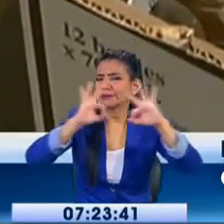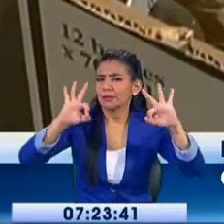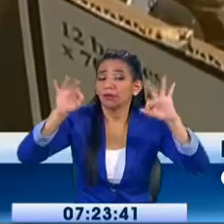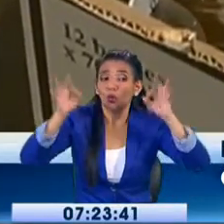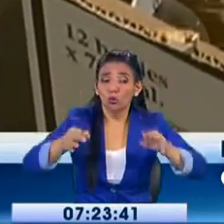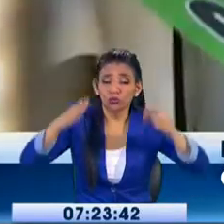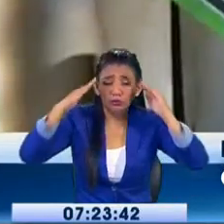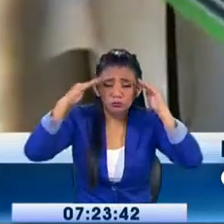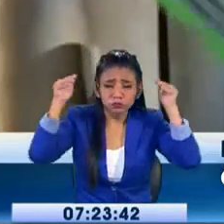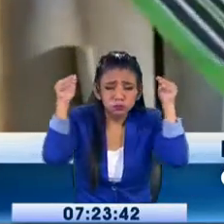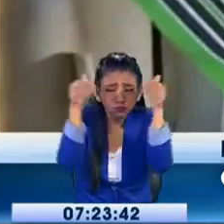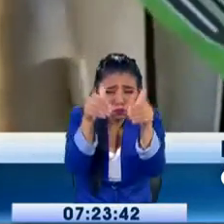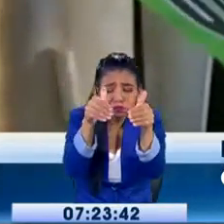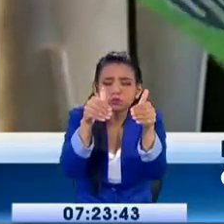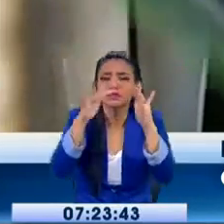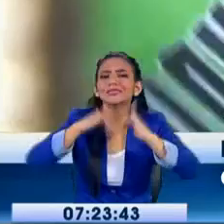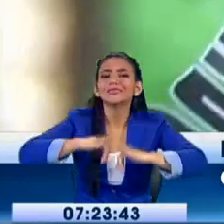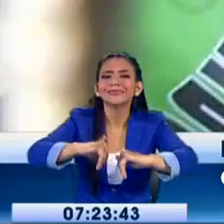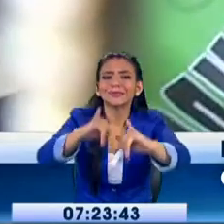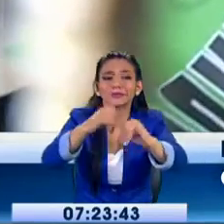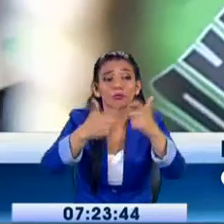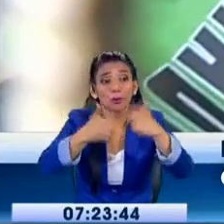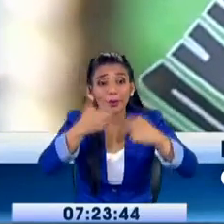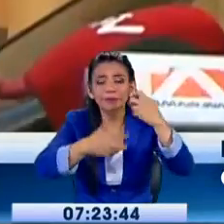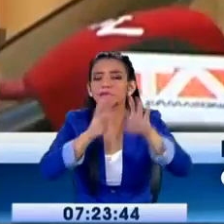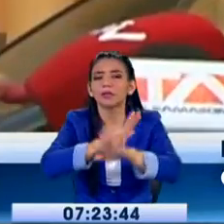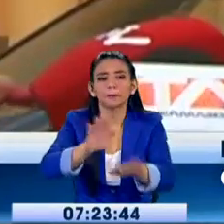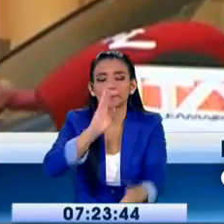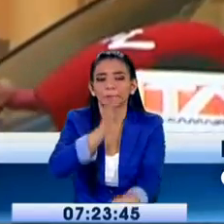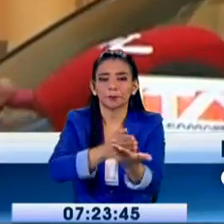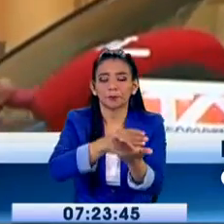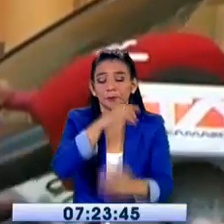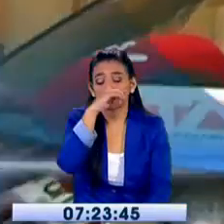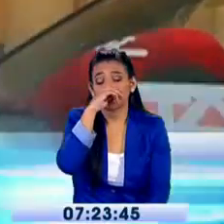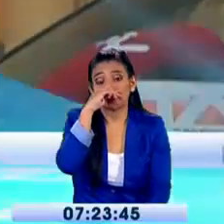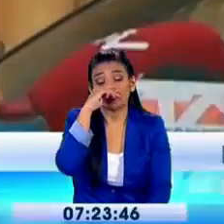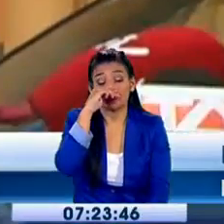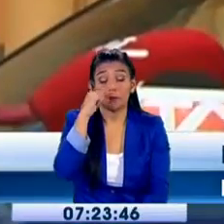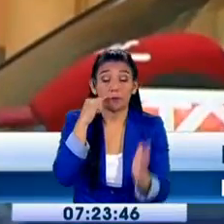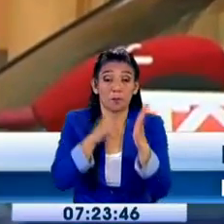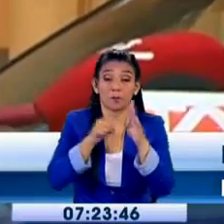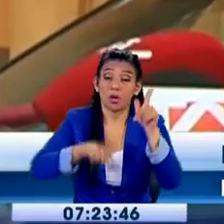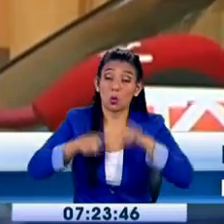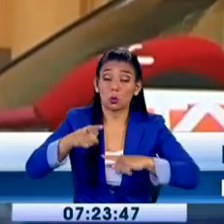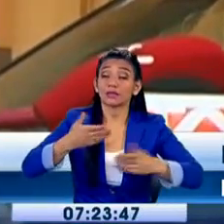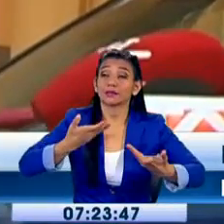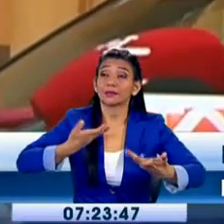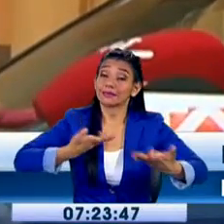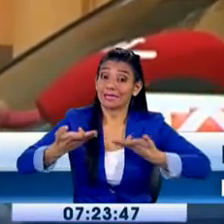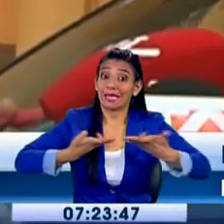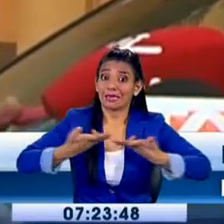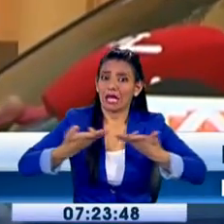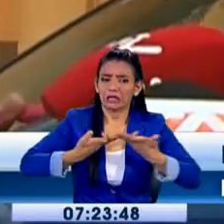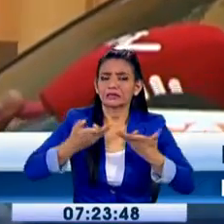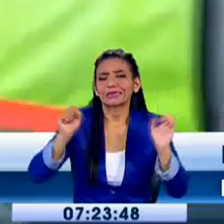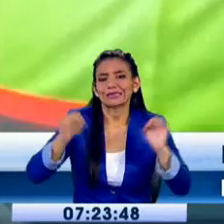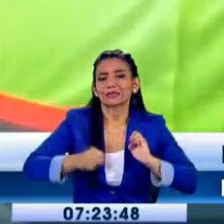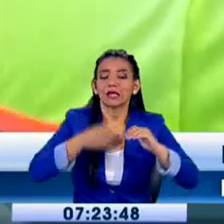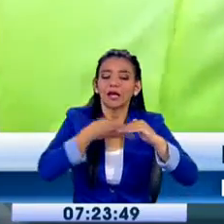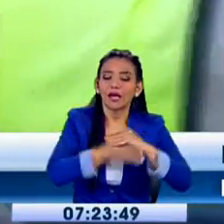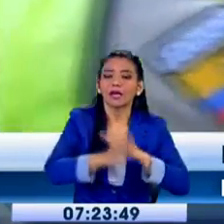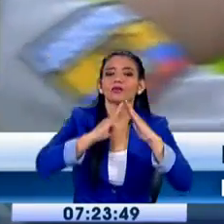al Cerro Las Cabras para acabar con los problemas del sector. Tenemos unas tiendas, pero que lastimosamente se encuentran dentro de